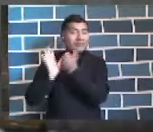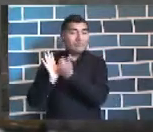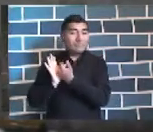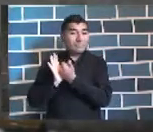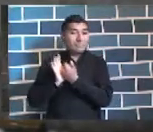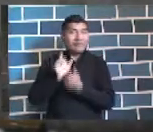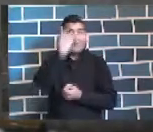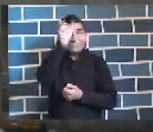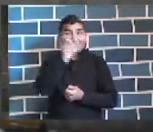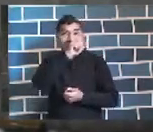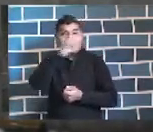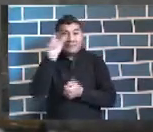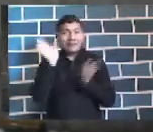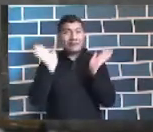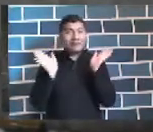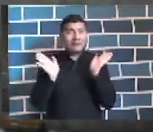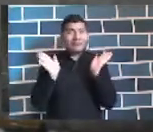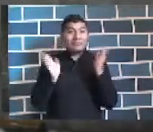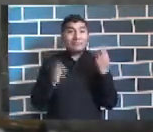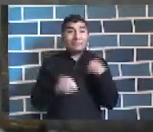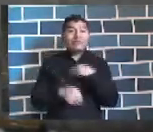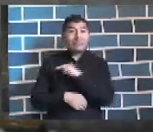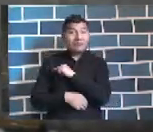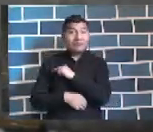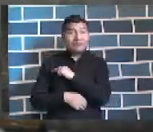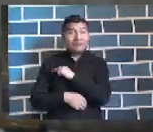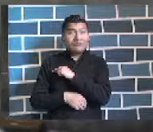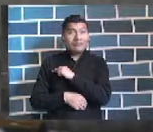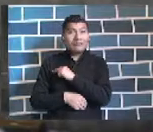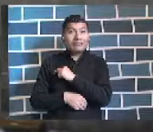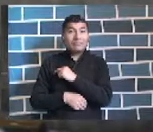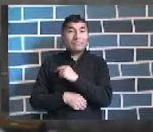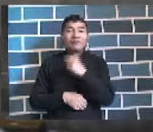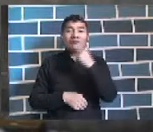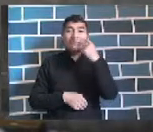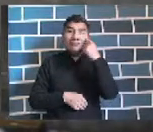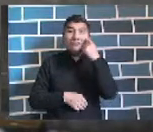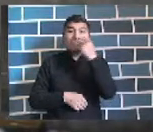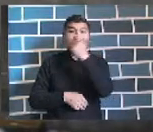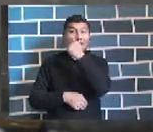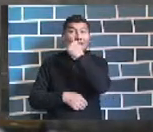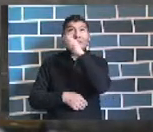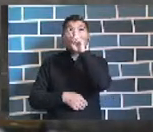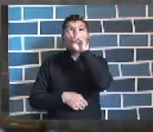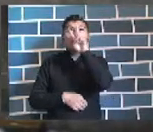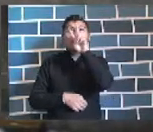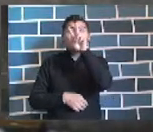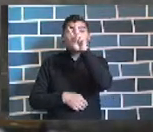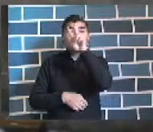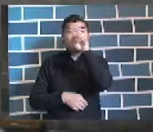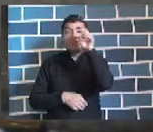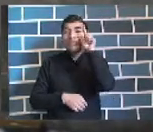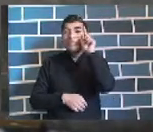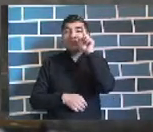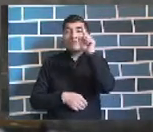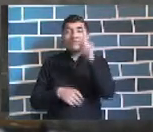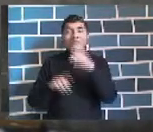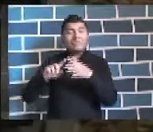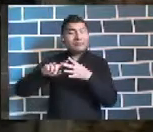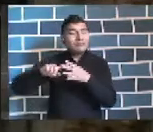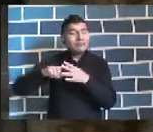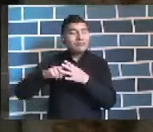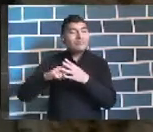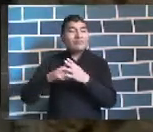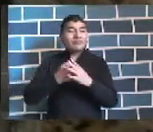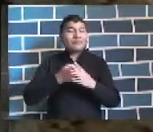adelante, y nosotros fijos los ojos en Cristo, el que inicia y